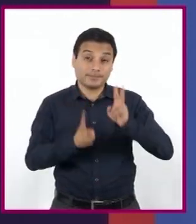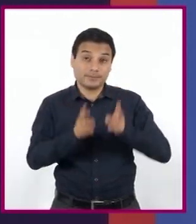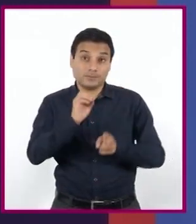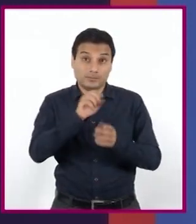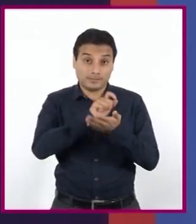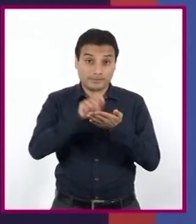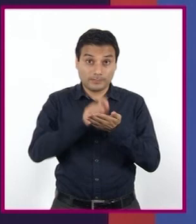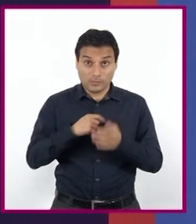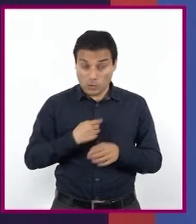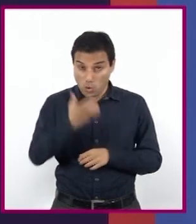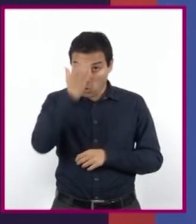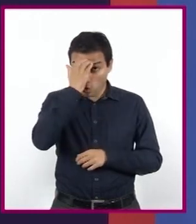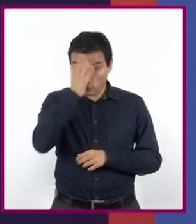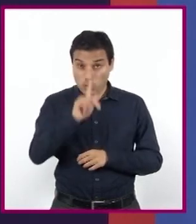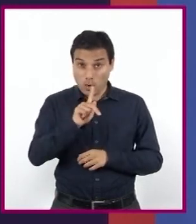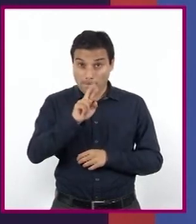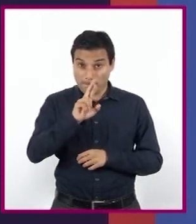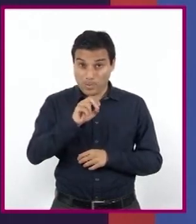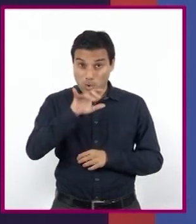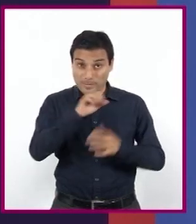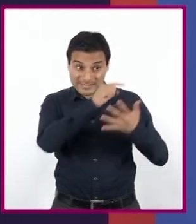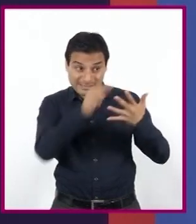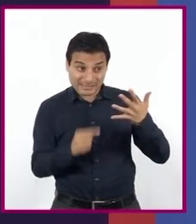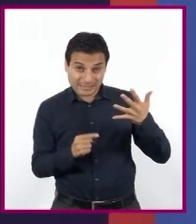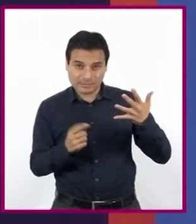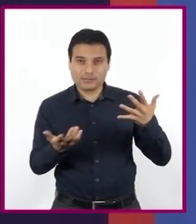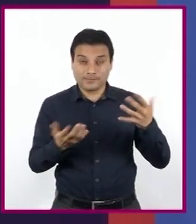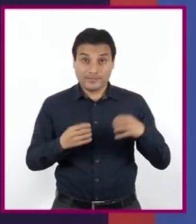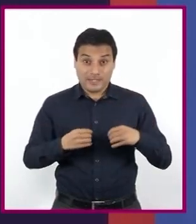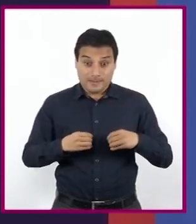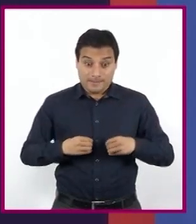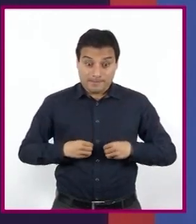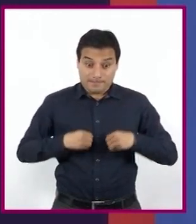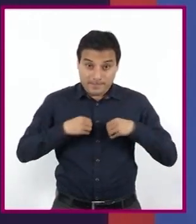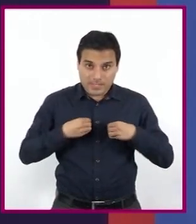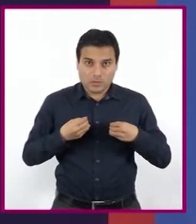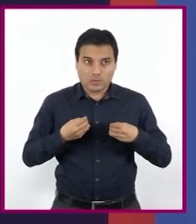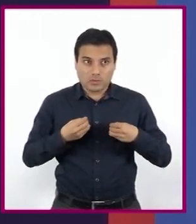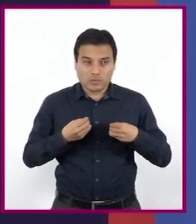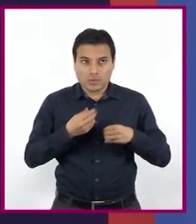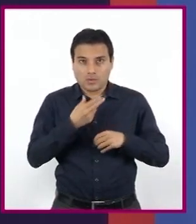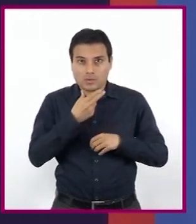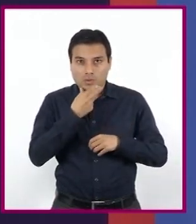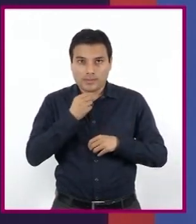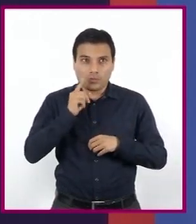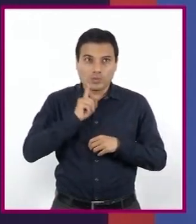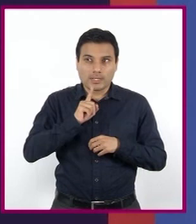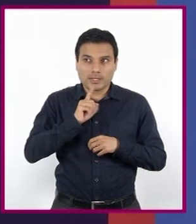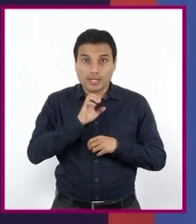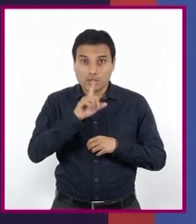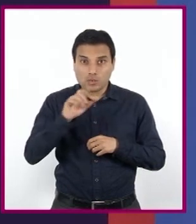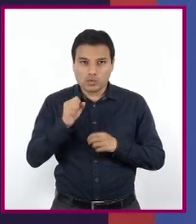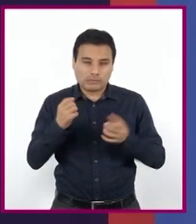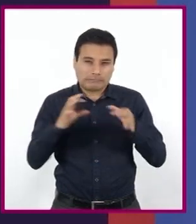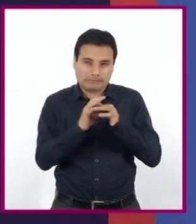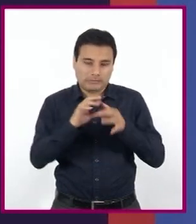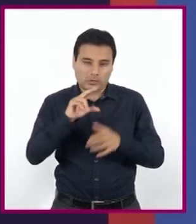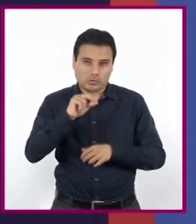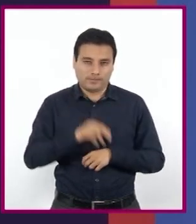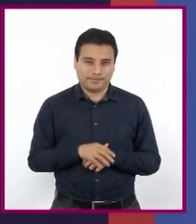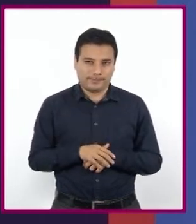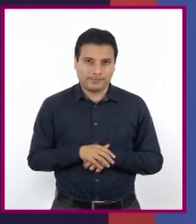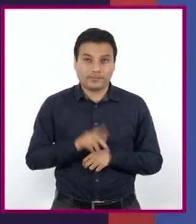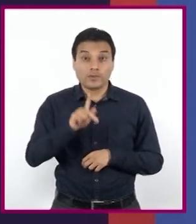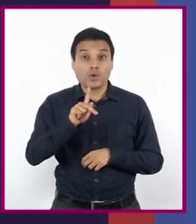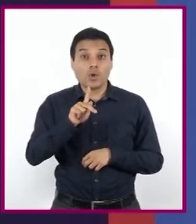pronombres se daría cuenta de que la vida y con ellos los hombres y las mujeres no es correcto. Los pronombres